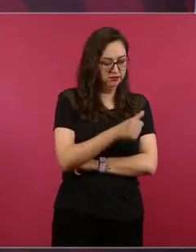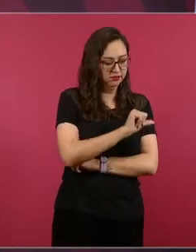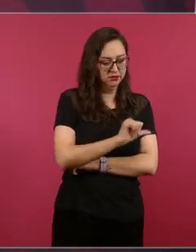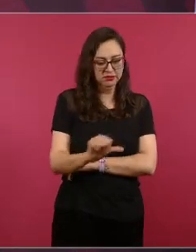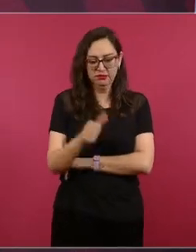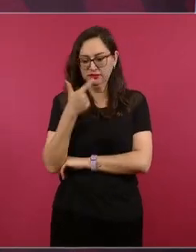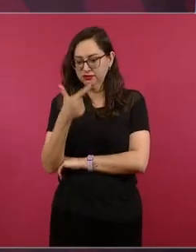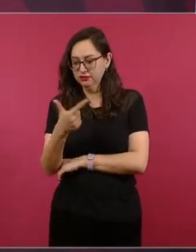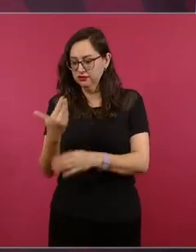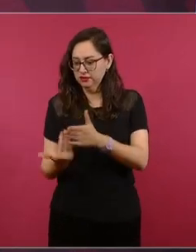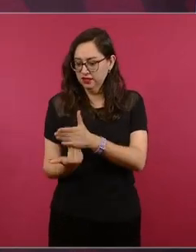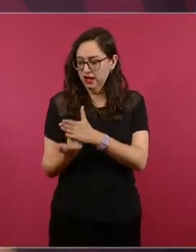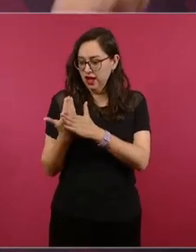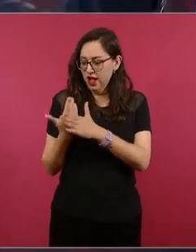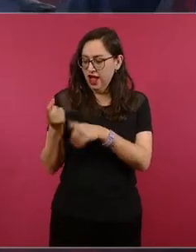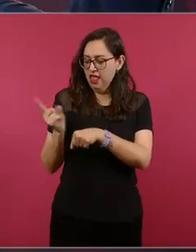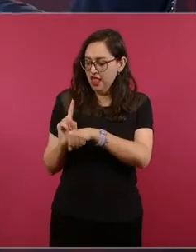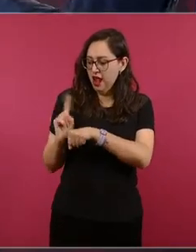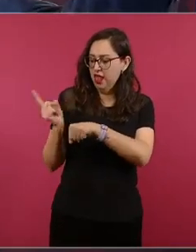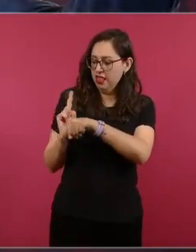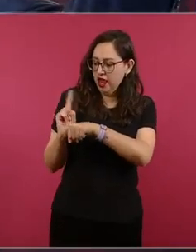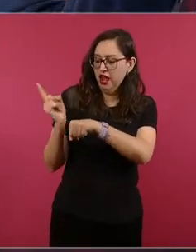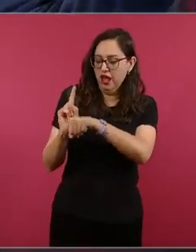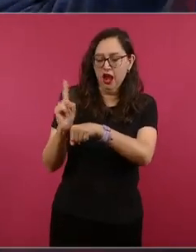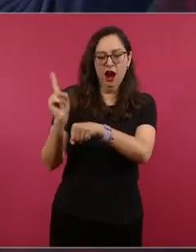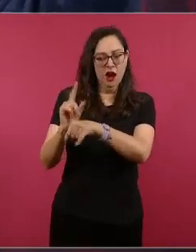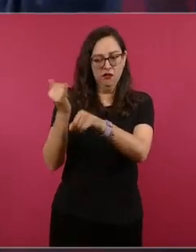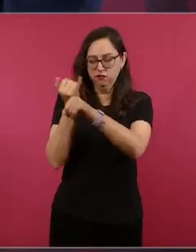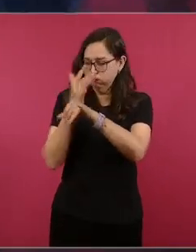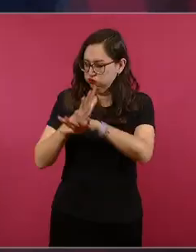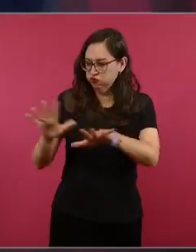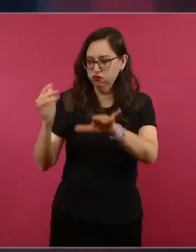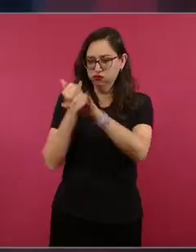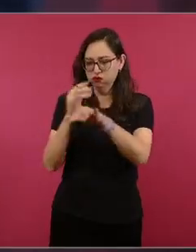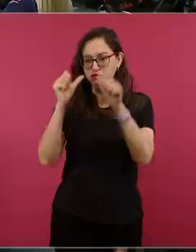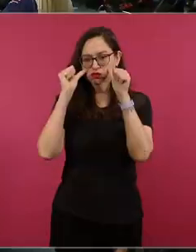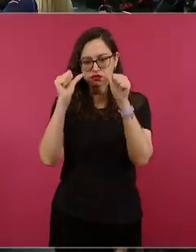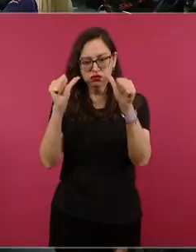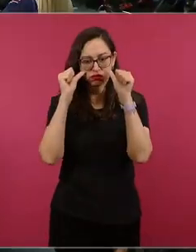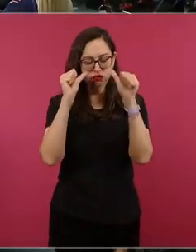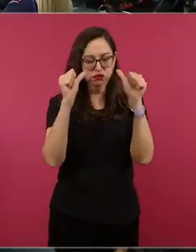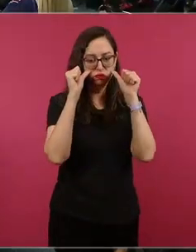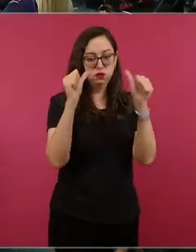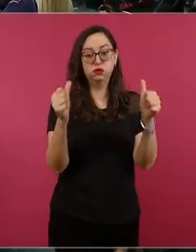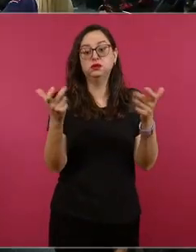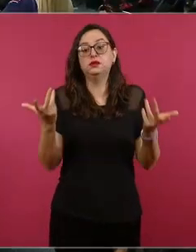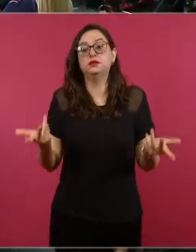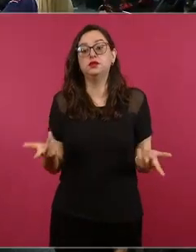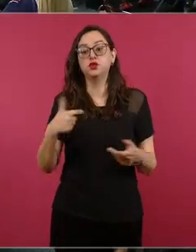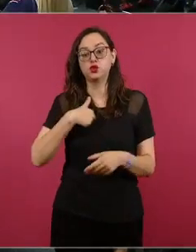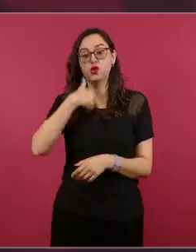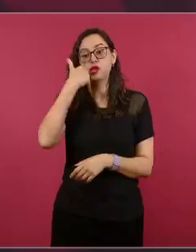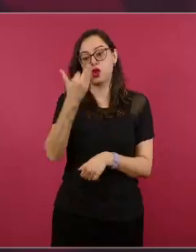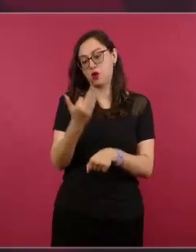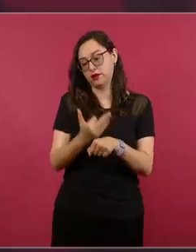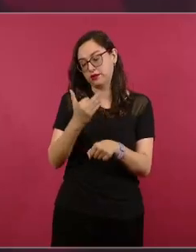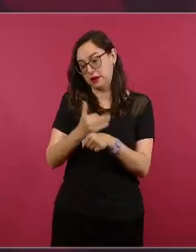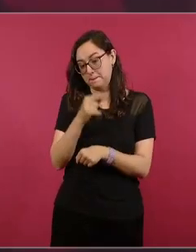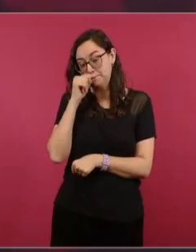y déjenme presumir, ¿no?, ya que andamos en ese terreno de las vanidades, del egocentrismo.